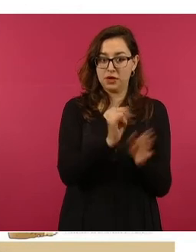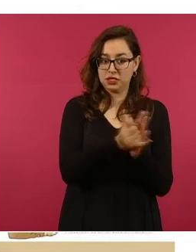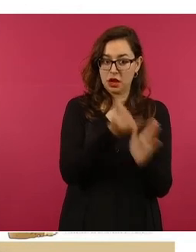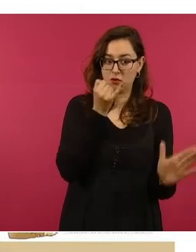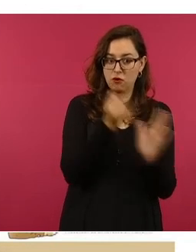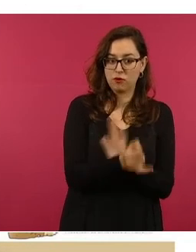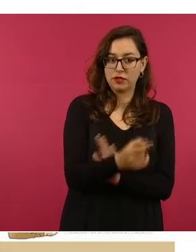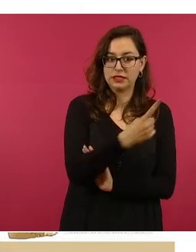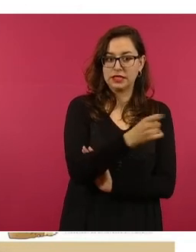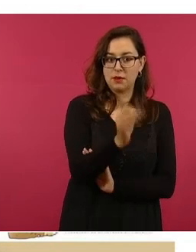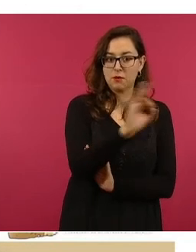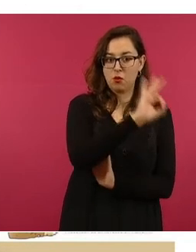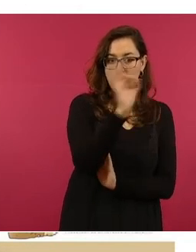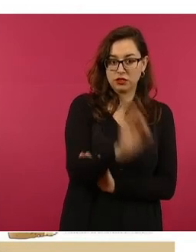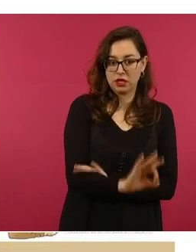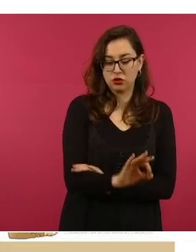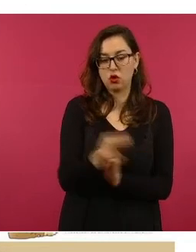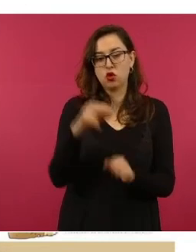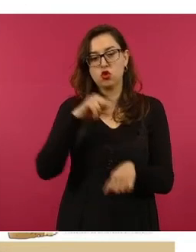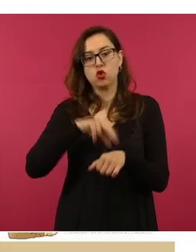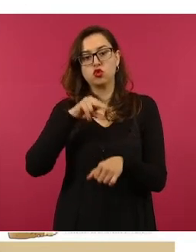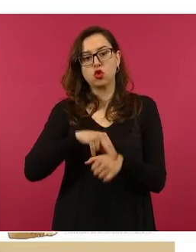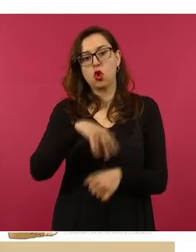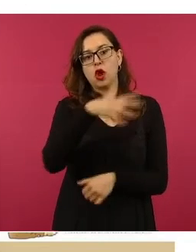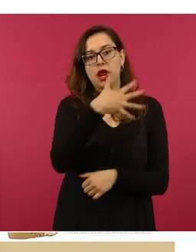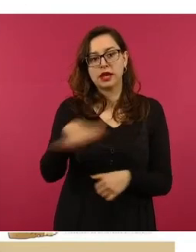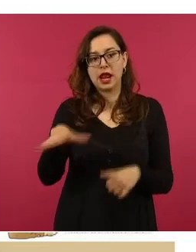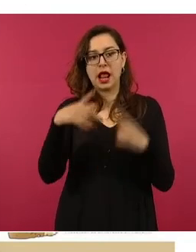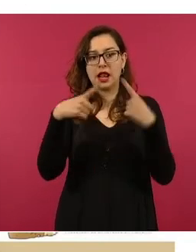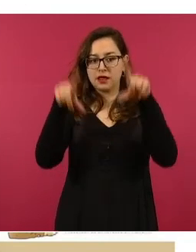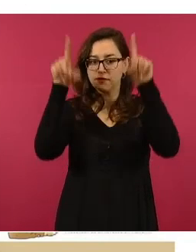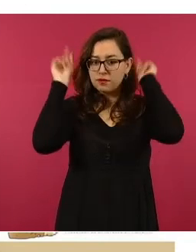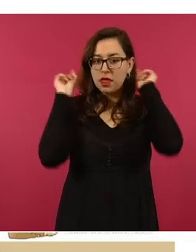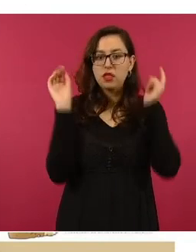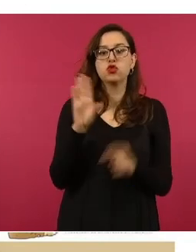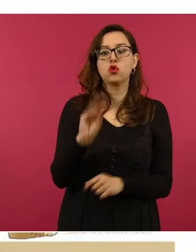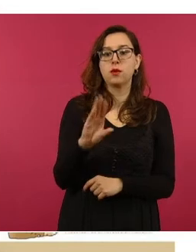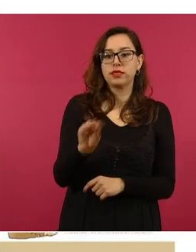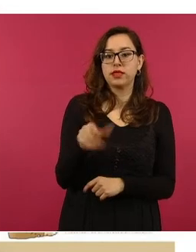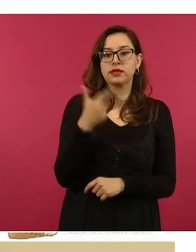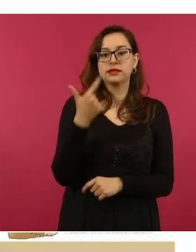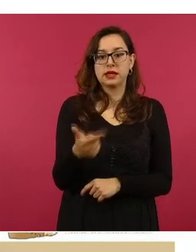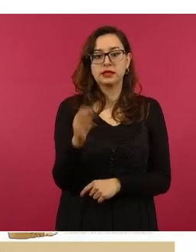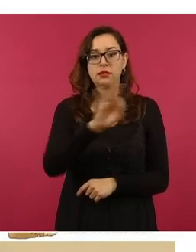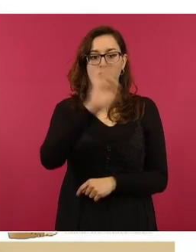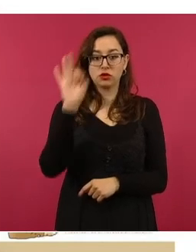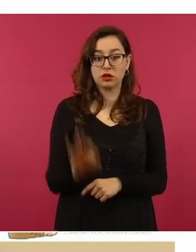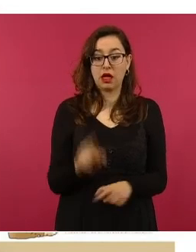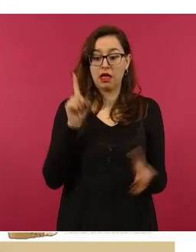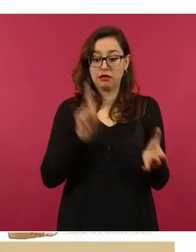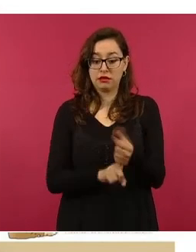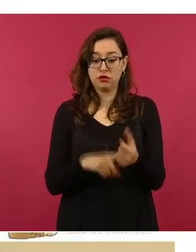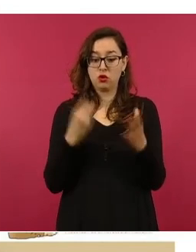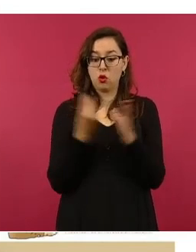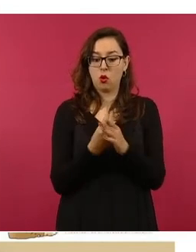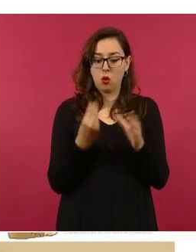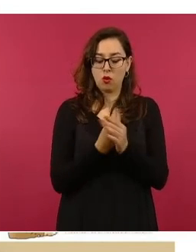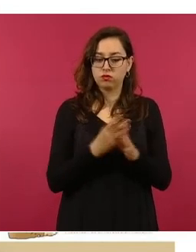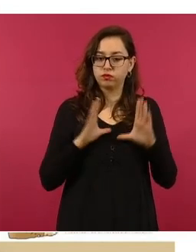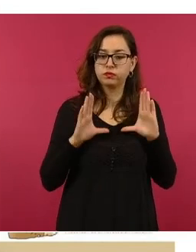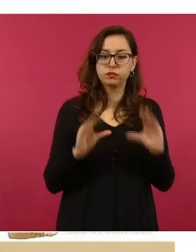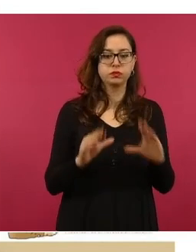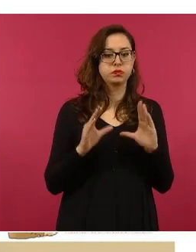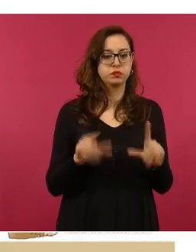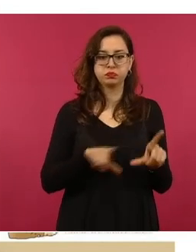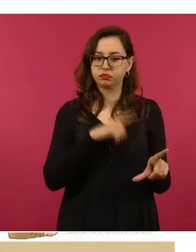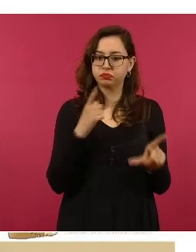médicos generales, así como de personal de enfermería. También ya en Nayarit se logró la capacitación del 100% del personal. En